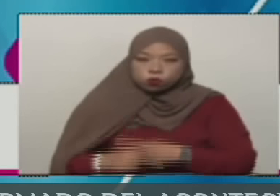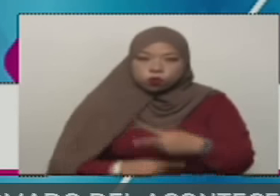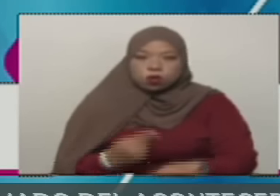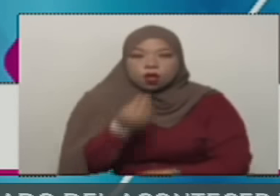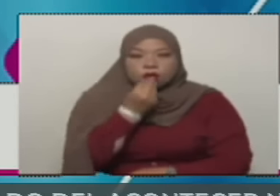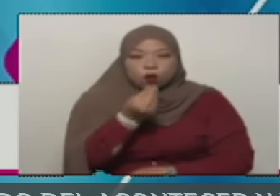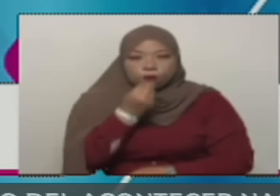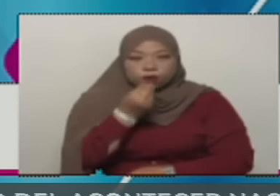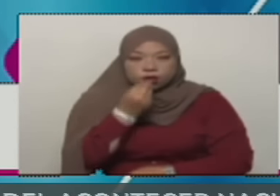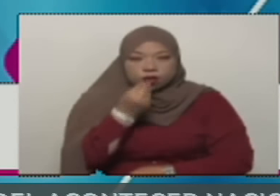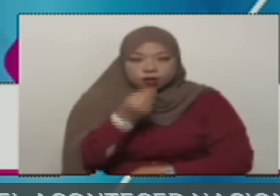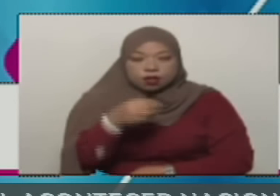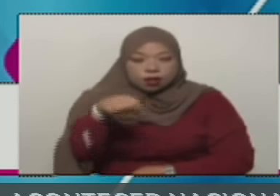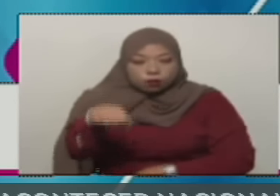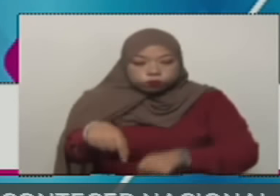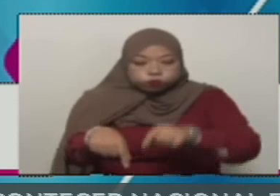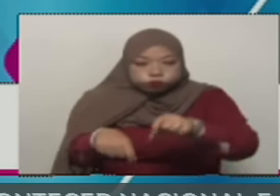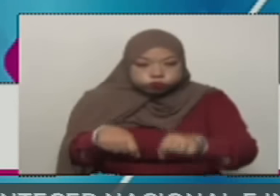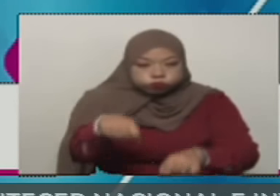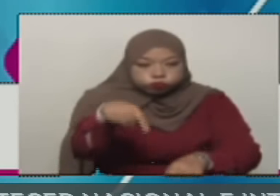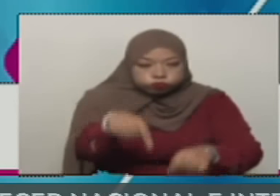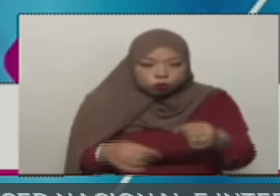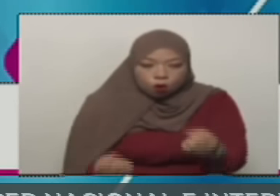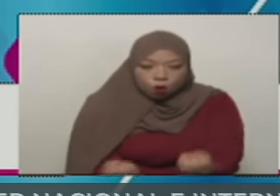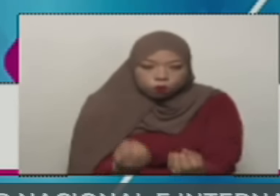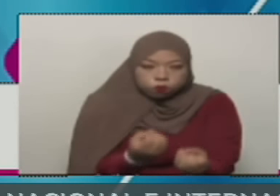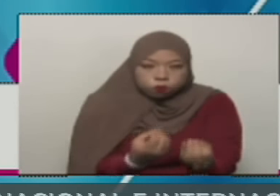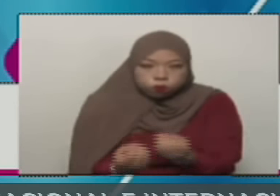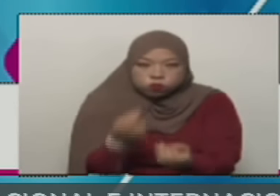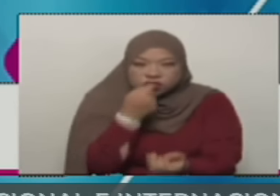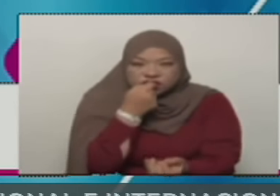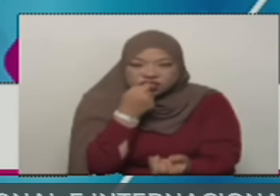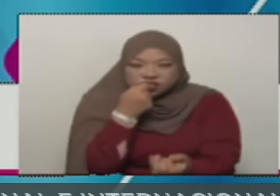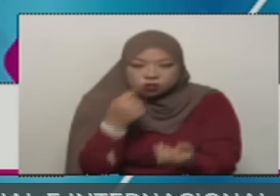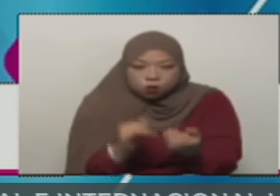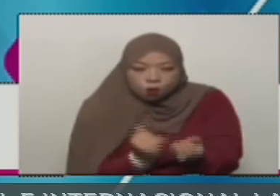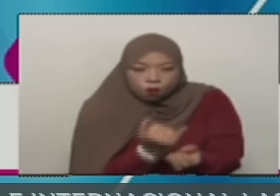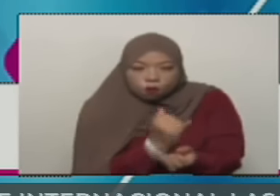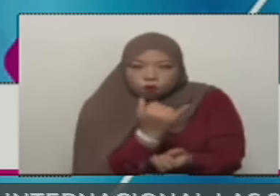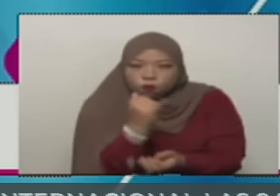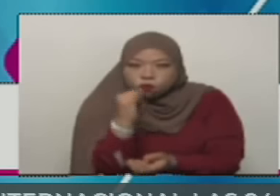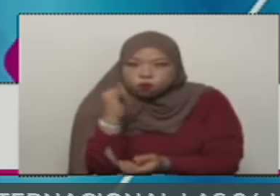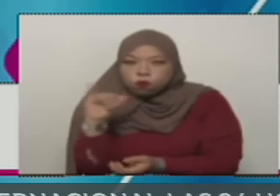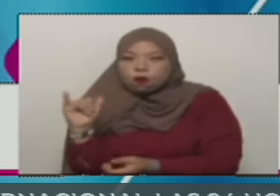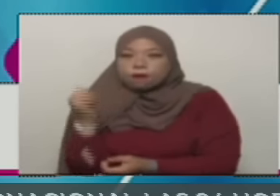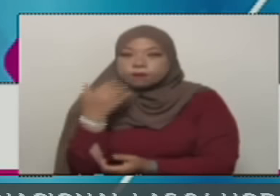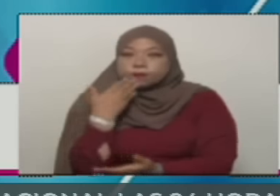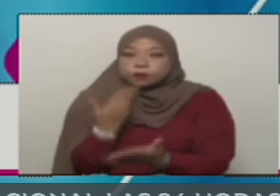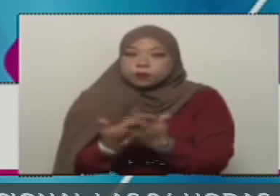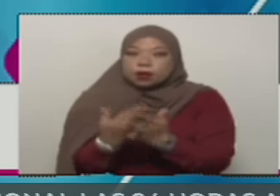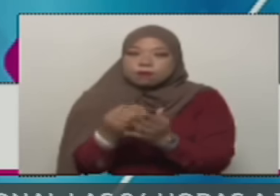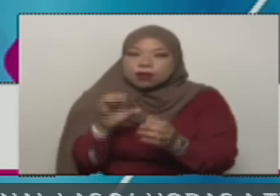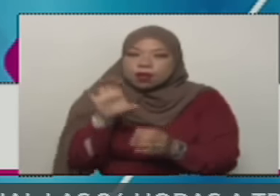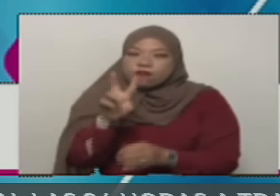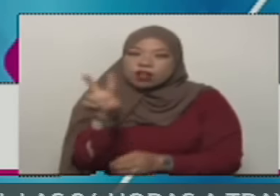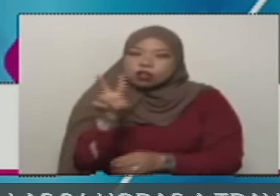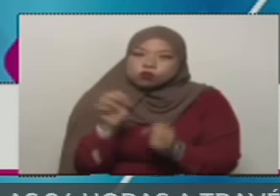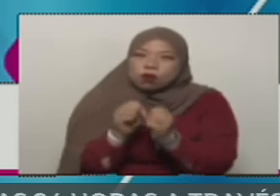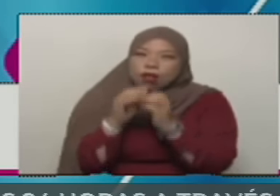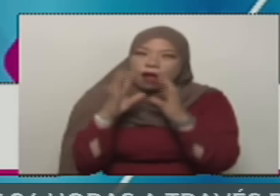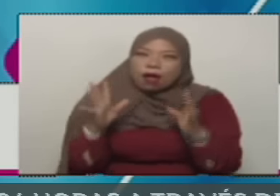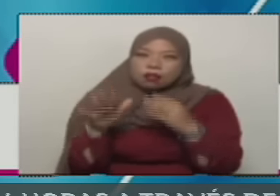alimentos y sobre todo este proyecto de la patria grande que estamos fundando, es un proyecto que se va a convertir